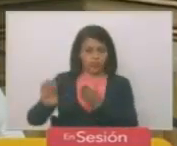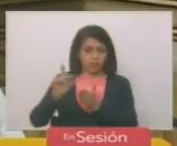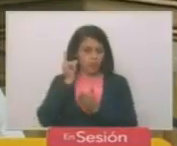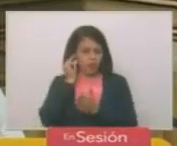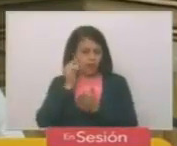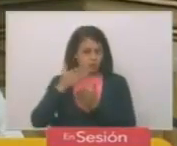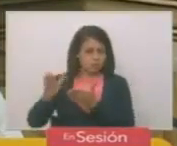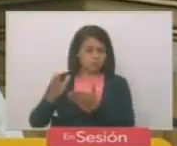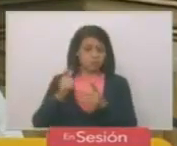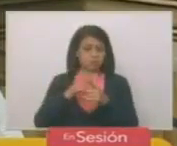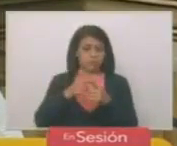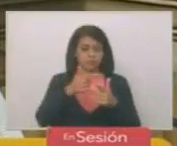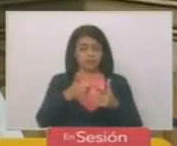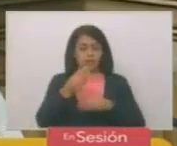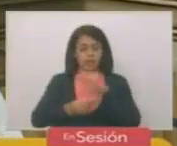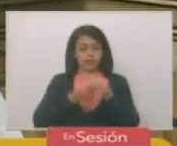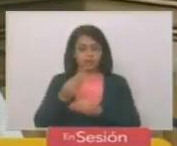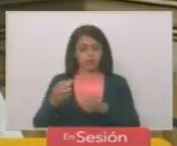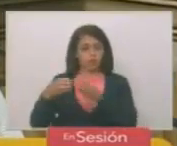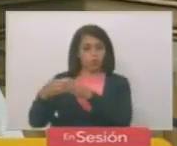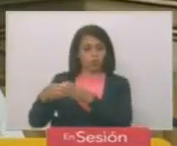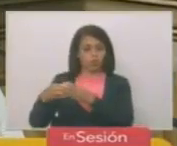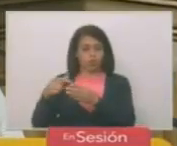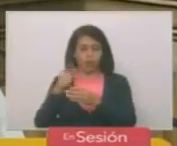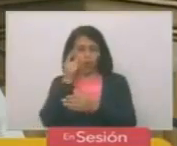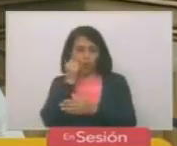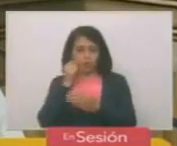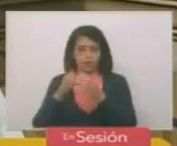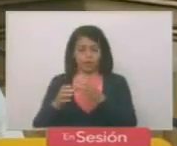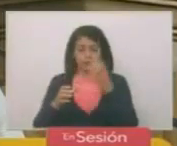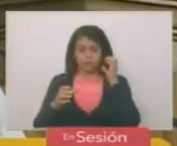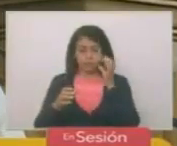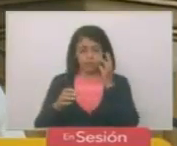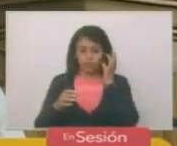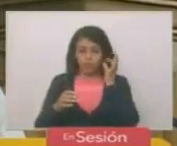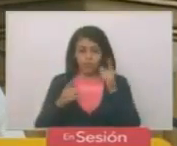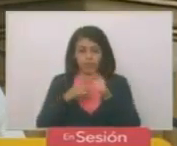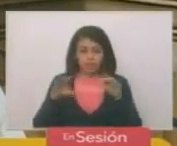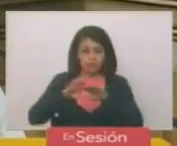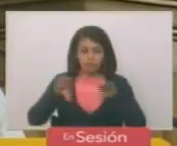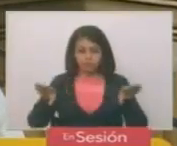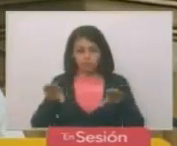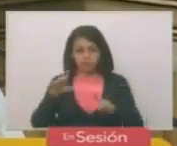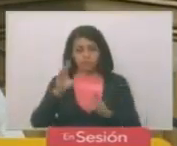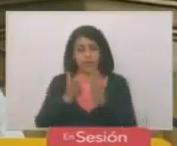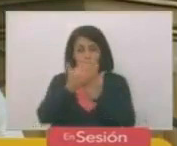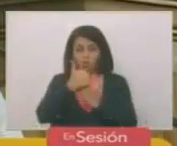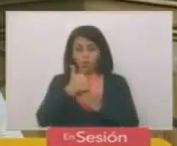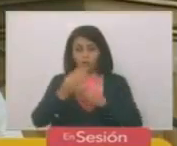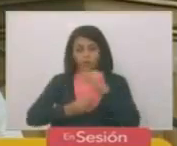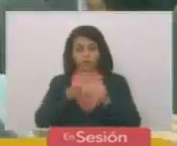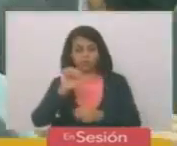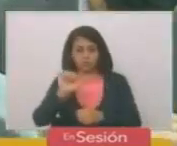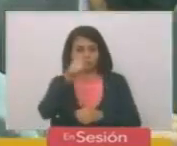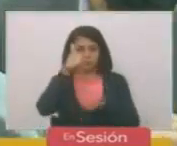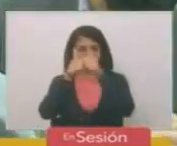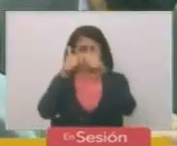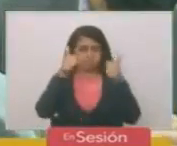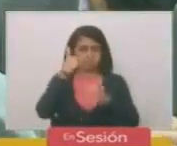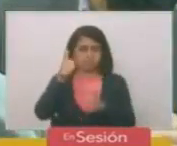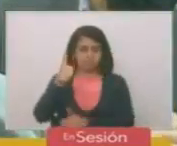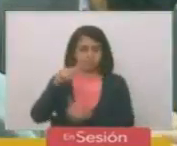evita el sesgo hacia un sexo o género en particular y por ello no oculta, subordina, jerarquiza ni excluye